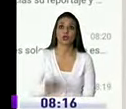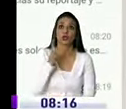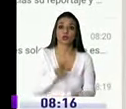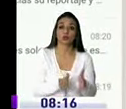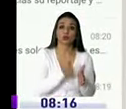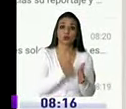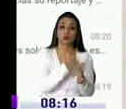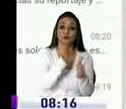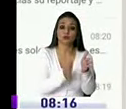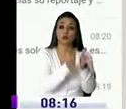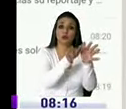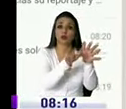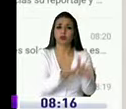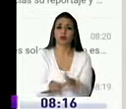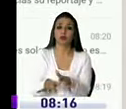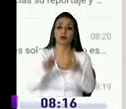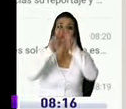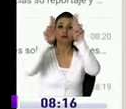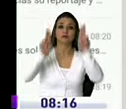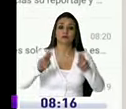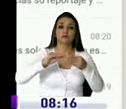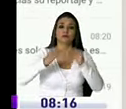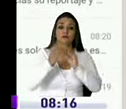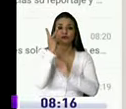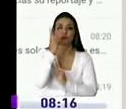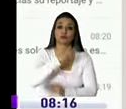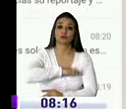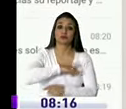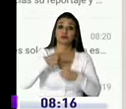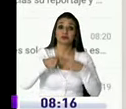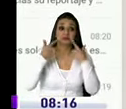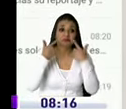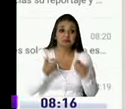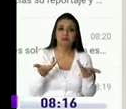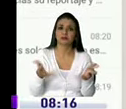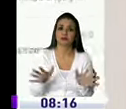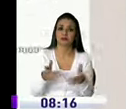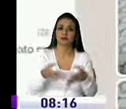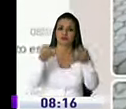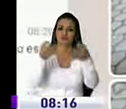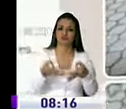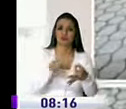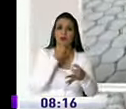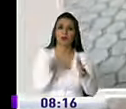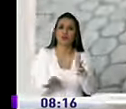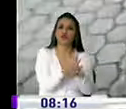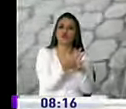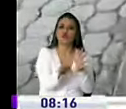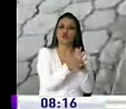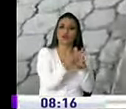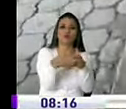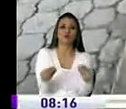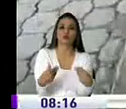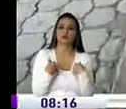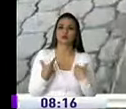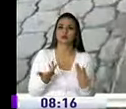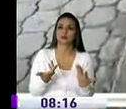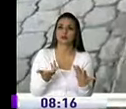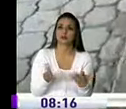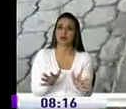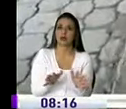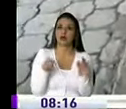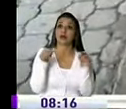por derrumbarse con el paso del puente 2. En el municipio de Quito no hace nada. Ya comprobamos que es el agua, pero no vienen a solucionar. Es